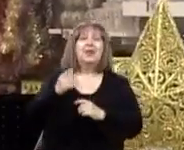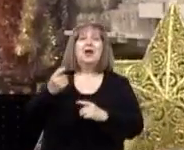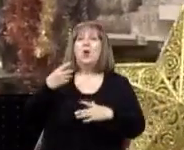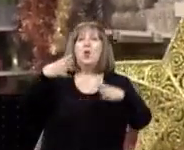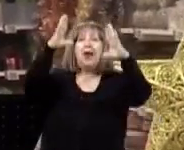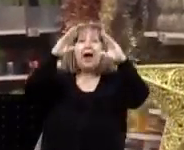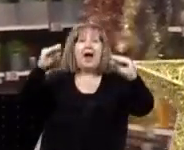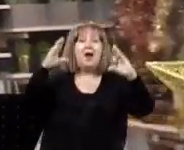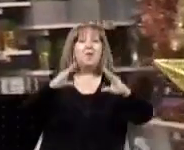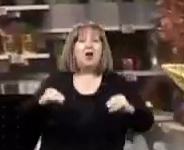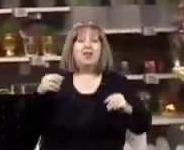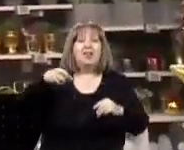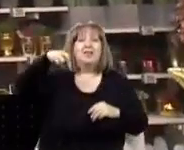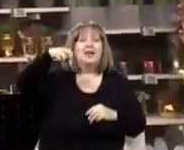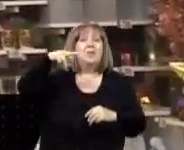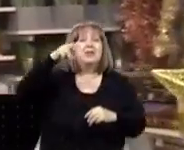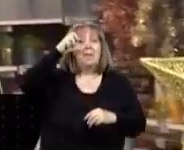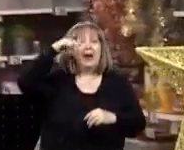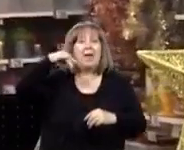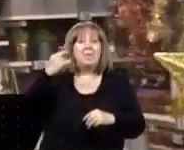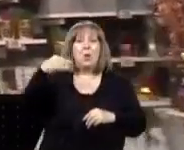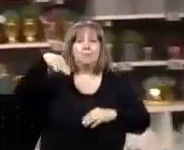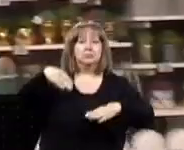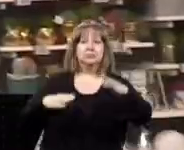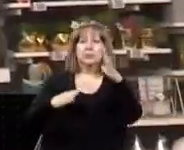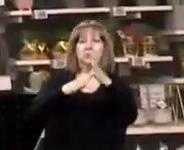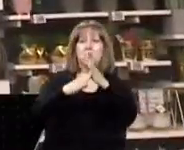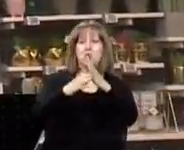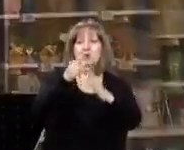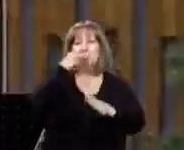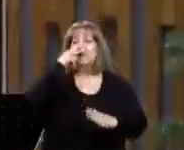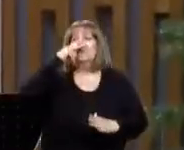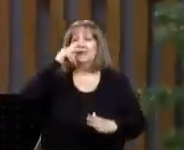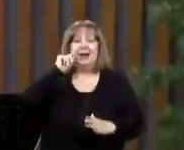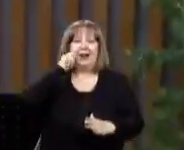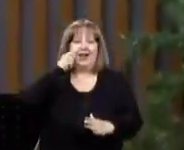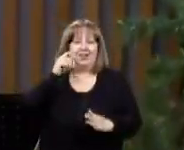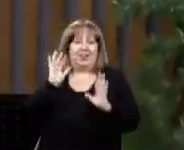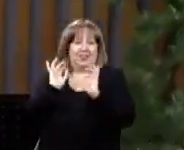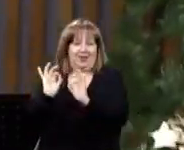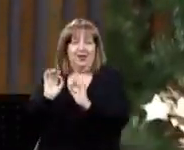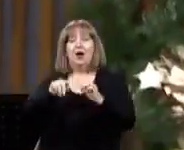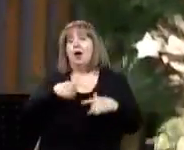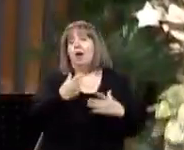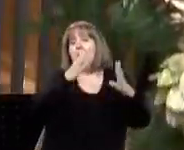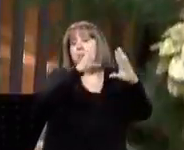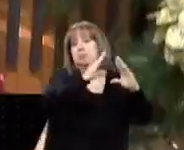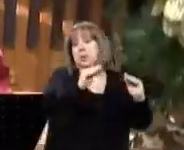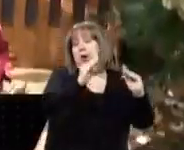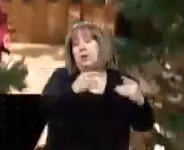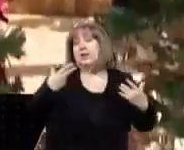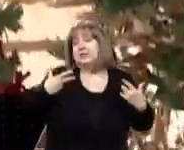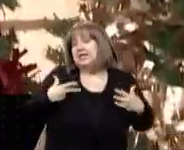árbol premium, un árbol bien decorado o hacer un árbol sencillo, también bonito, sin gastar mucha